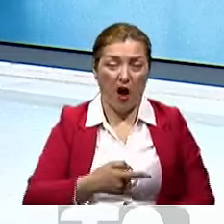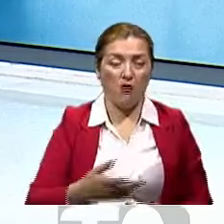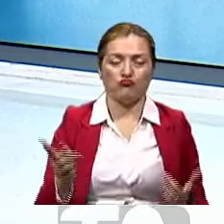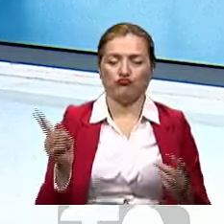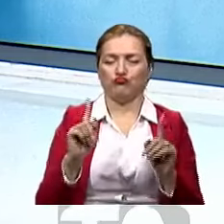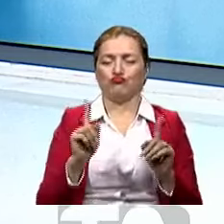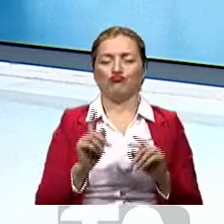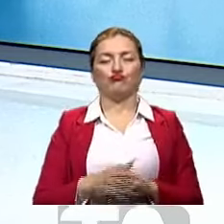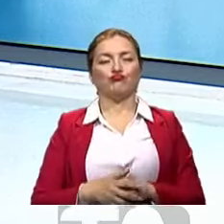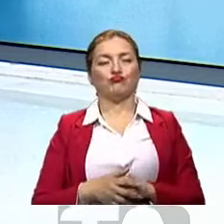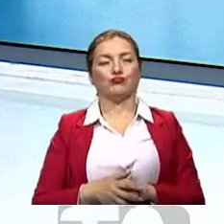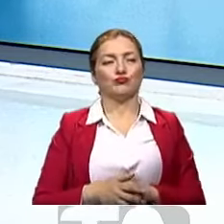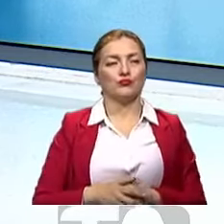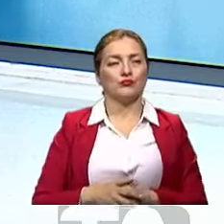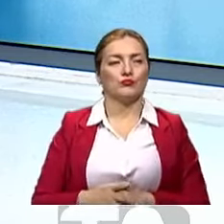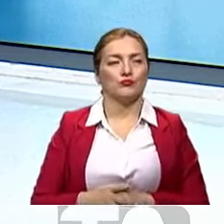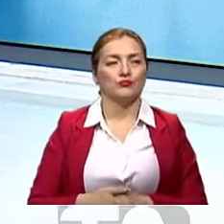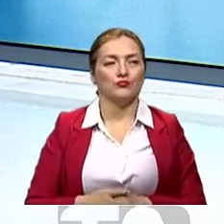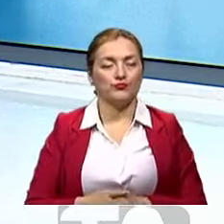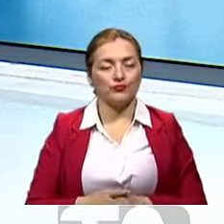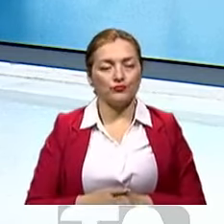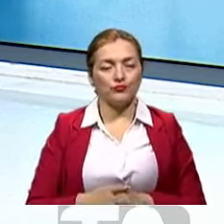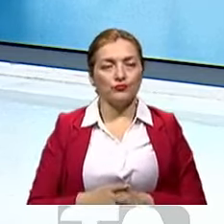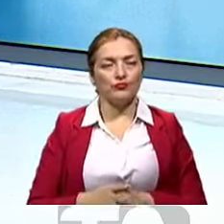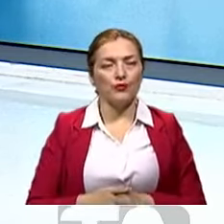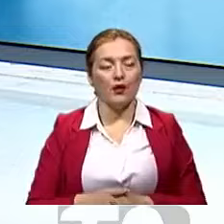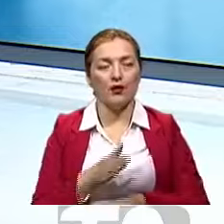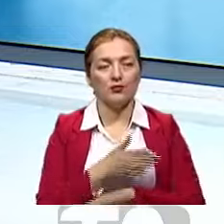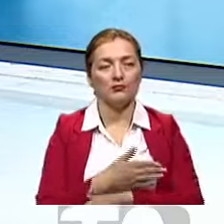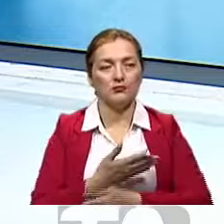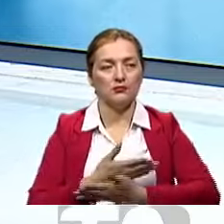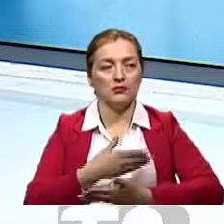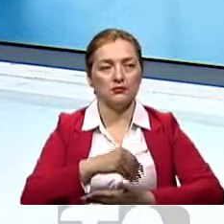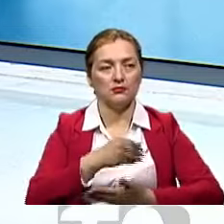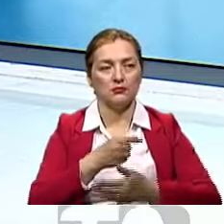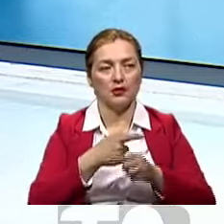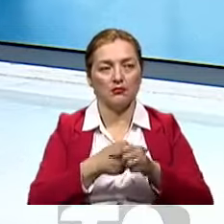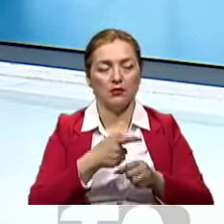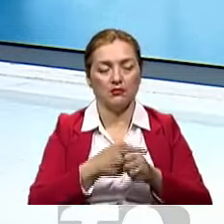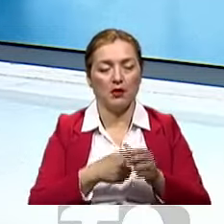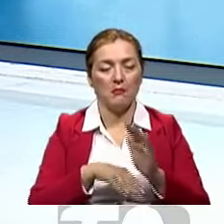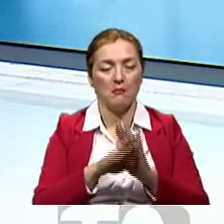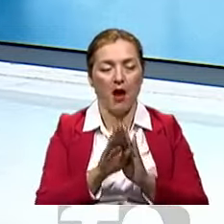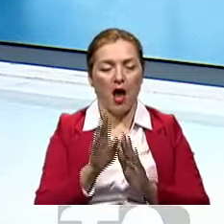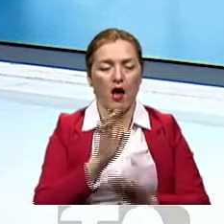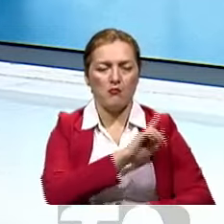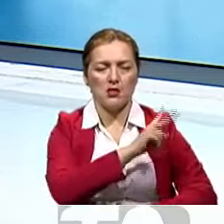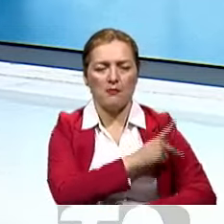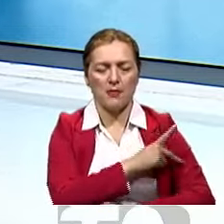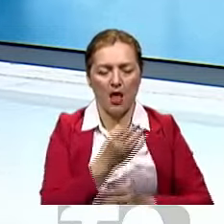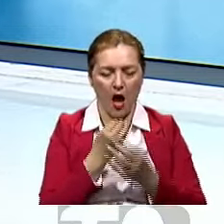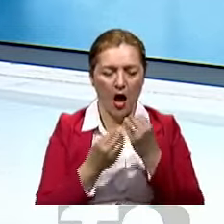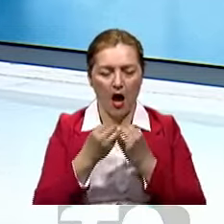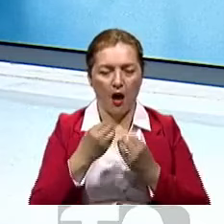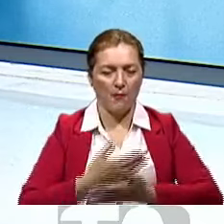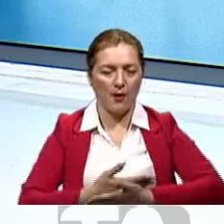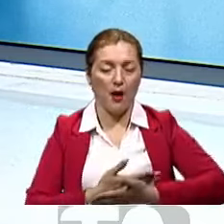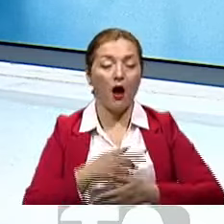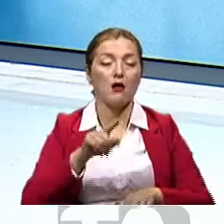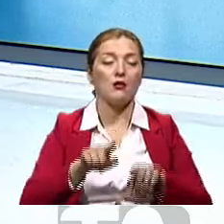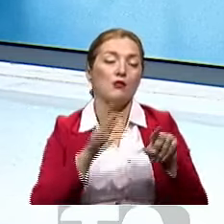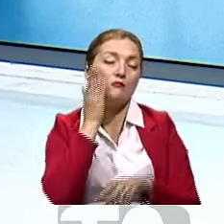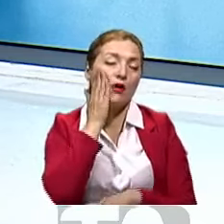Antes de terminar, quiero mencionarles también que aunque la lactancia materna exclusiva es la mejor fuente de nutrientes para el niño, hay casos en los que